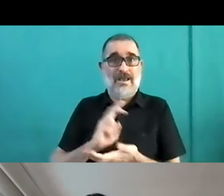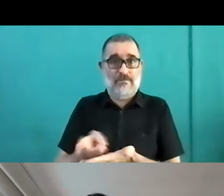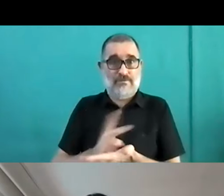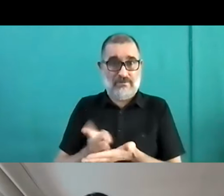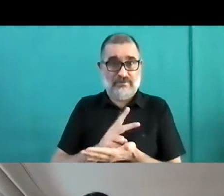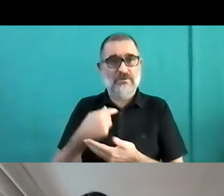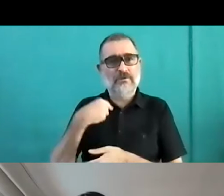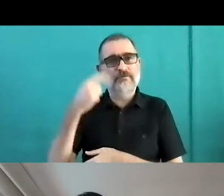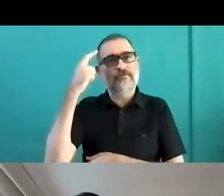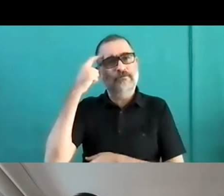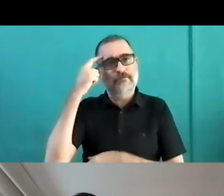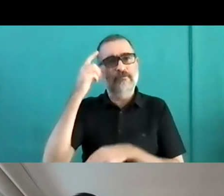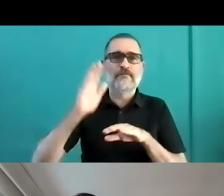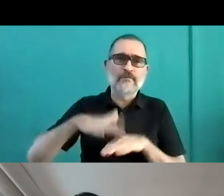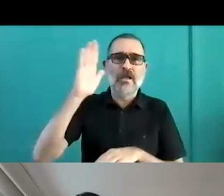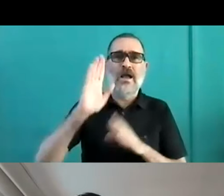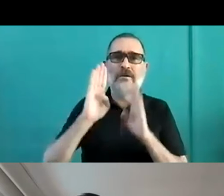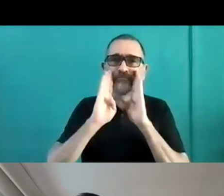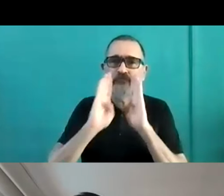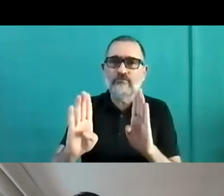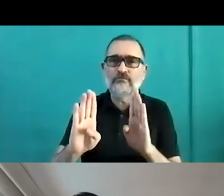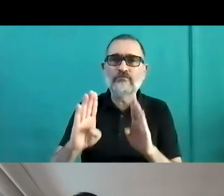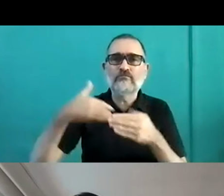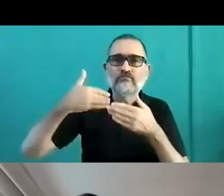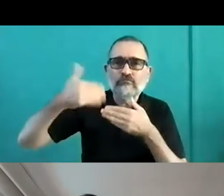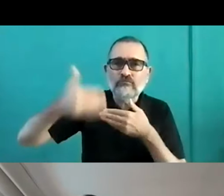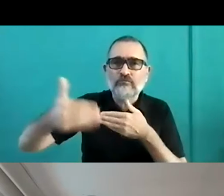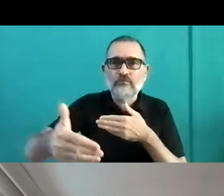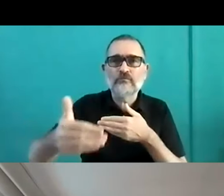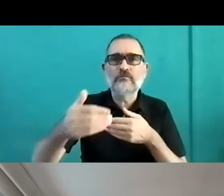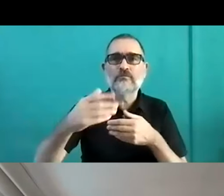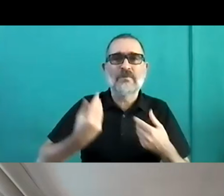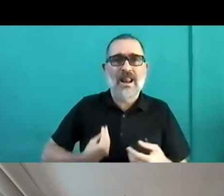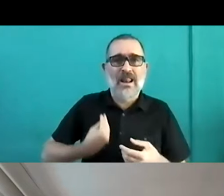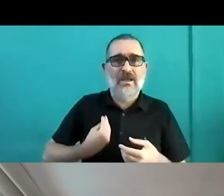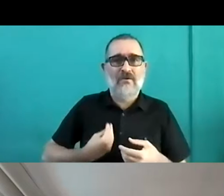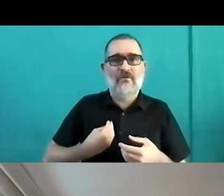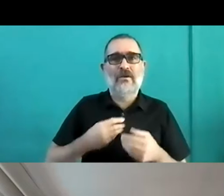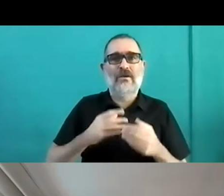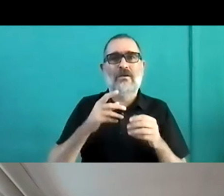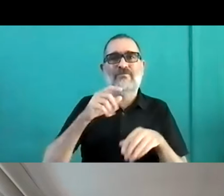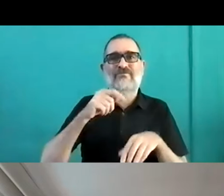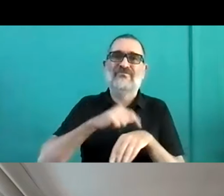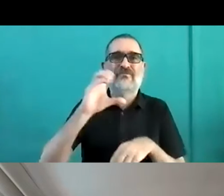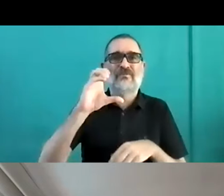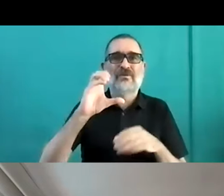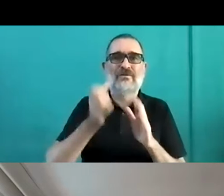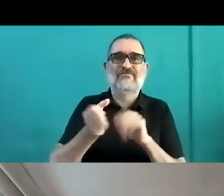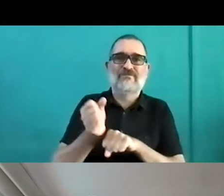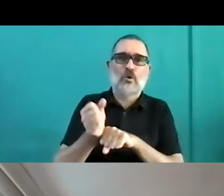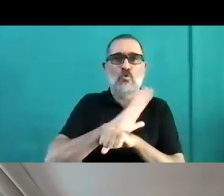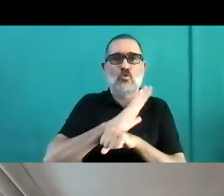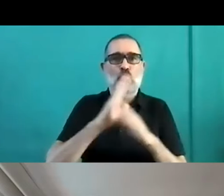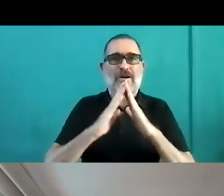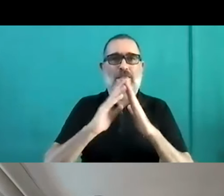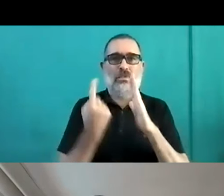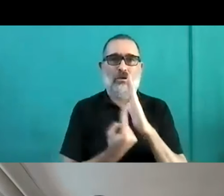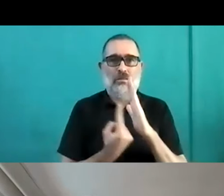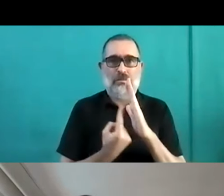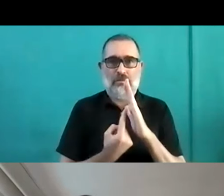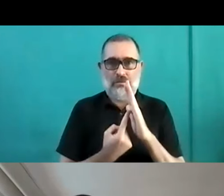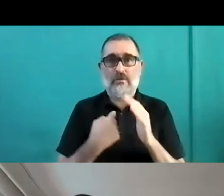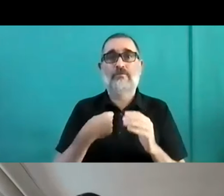ahora mi familia también pasa muchísimo tiempo en la casa. Entonces, ahora he podido compartir